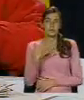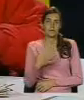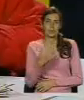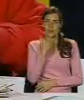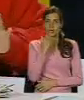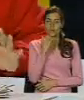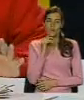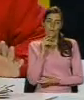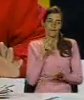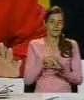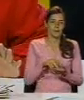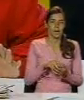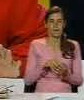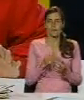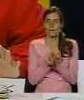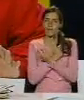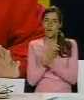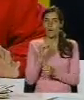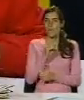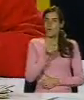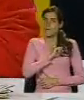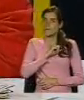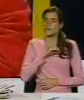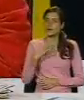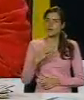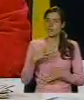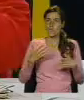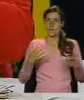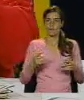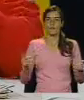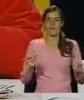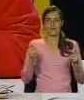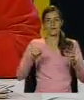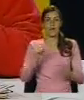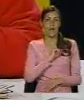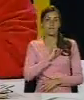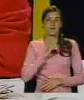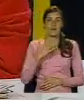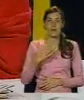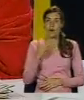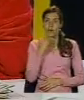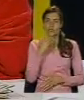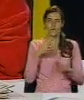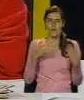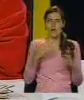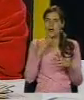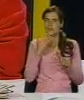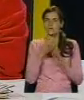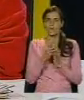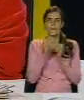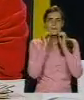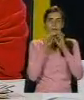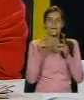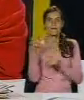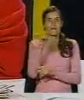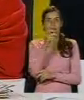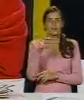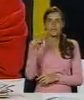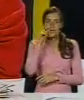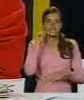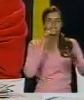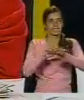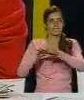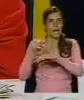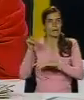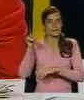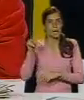¿Usted actúa por amor o actúa por miedo? Entonces, ¿qué promueven aquí? El miedo. ¿Y cuál es el metamensaje? Mira, venezolano, eso